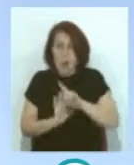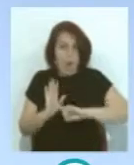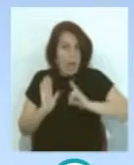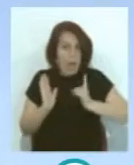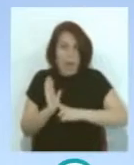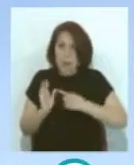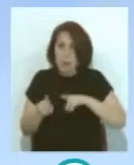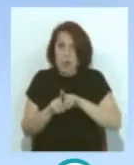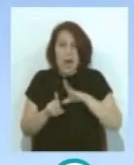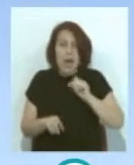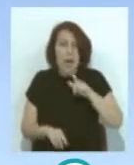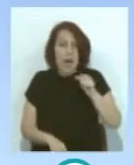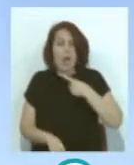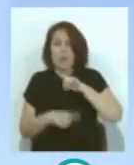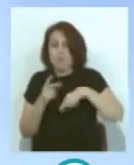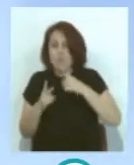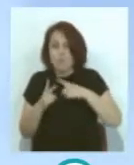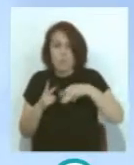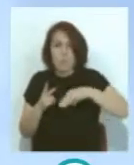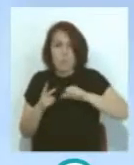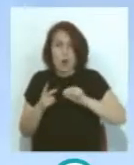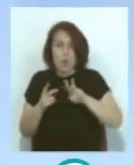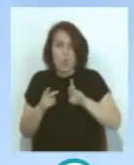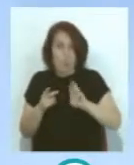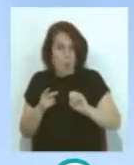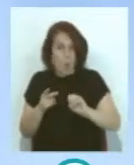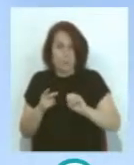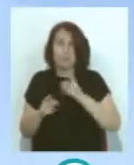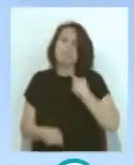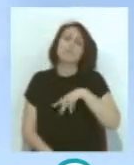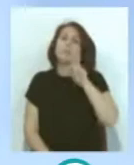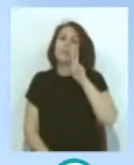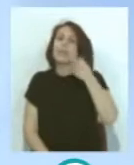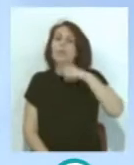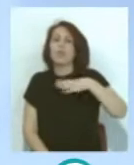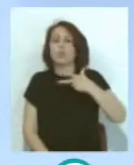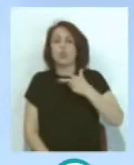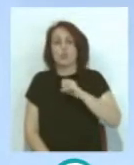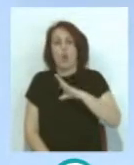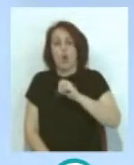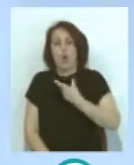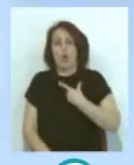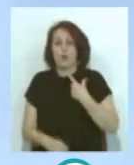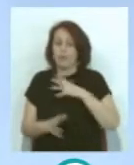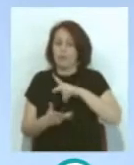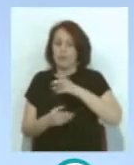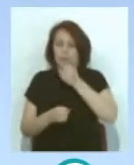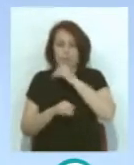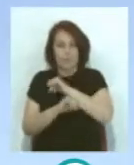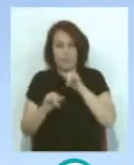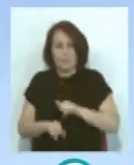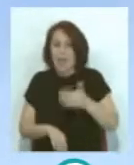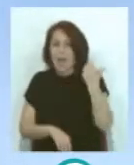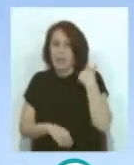Cala, luego lo marcó Marcos Mauro y en fin. Ahí estamos viendo justamente también al Choco Lozano, que fue la feliz noticia, este entrenamiento del día de